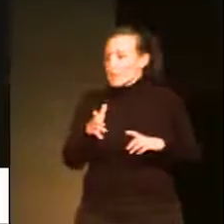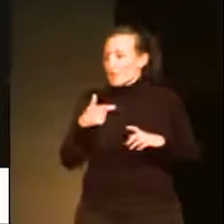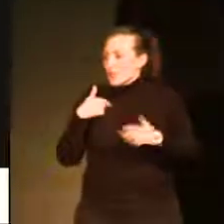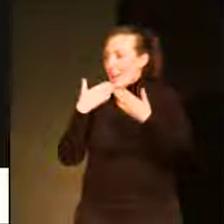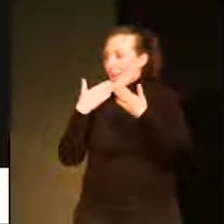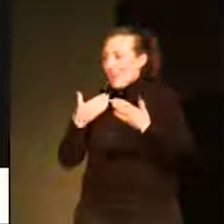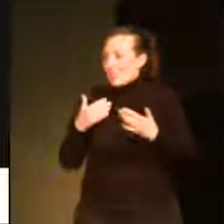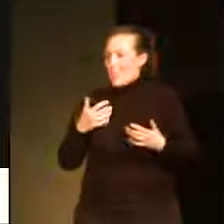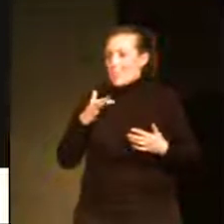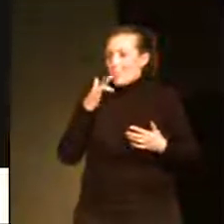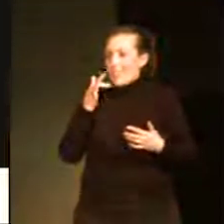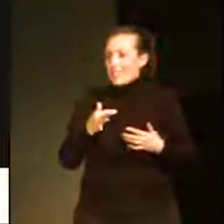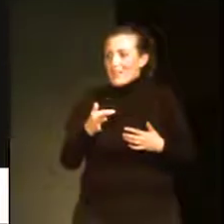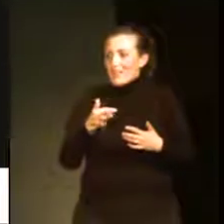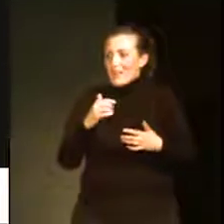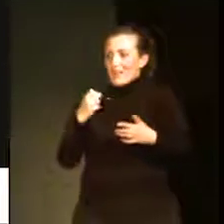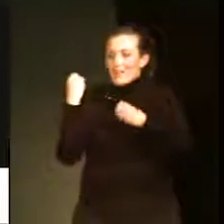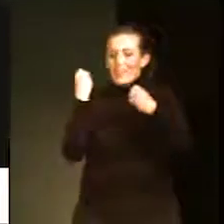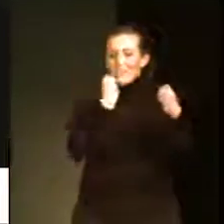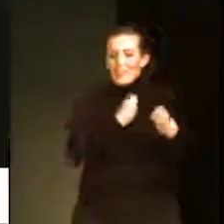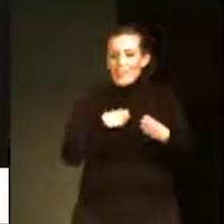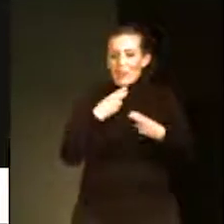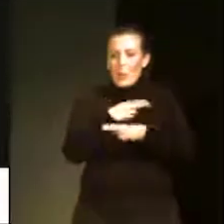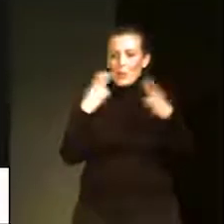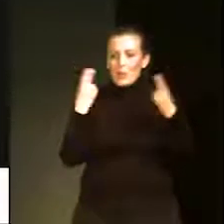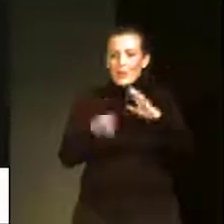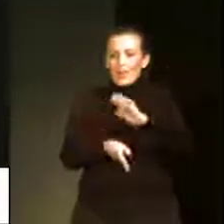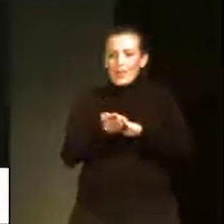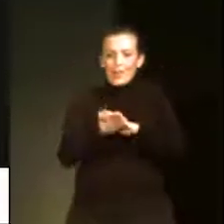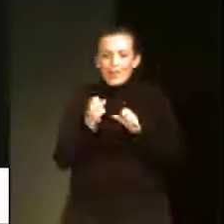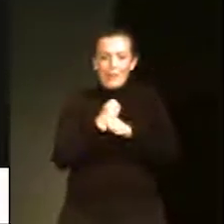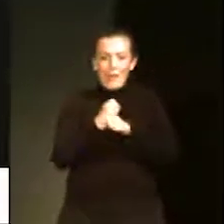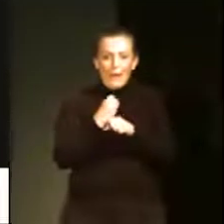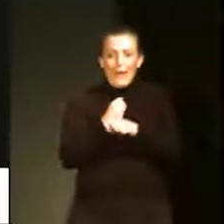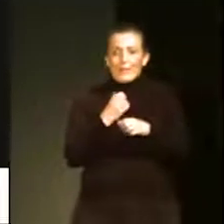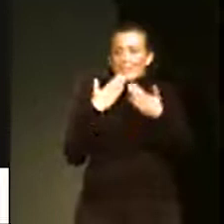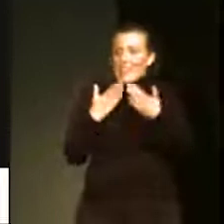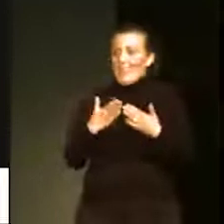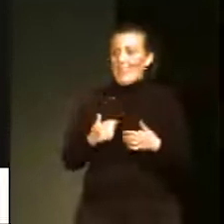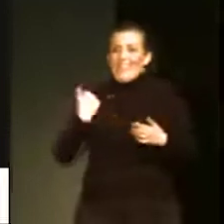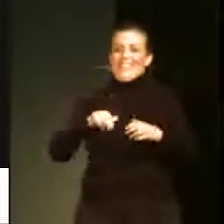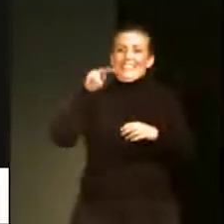lo quiero agradecer porque además creo que las instituciones públicas tenemos en ese sentido que trabajar de manera coordinada. Ya, gracias.